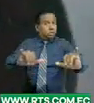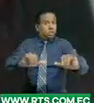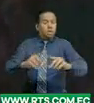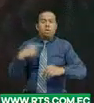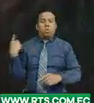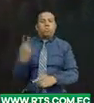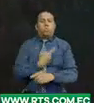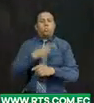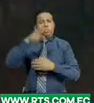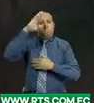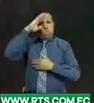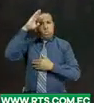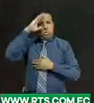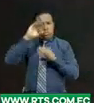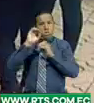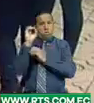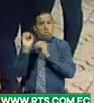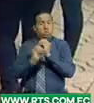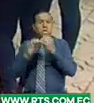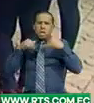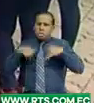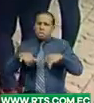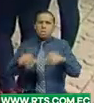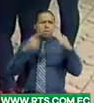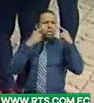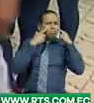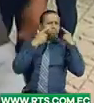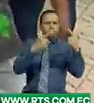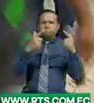dure, los operativos no van a cesar. Informó Adriana Peralta.